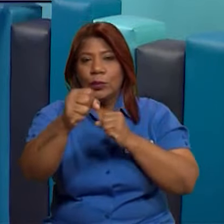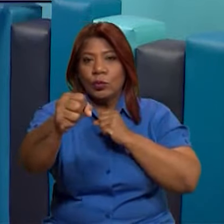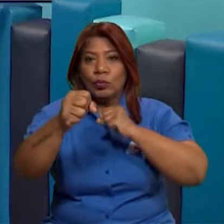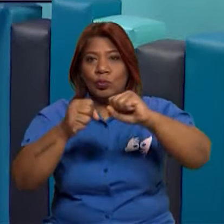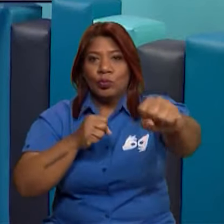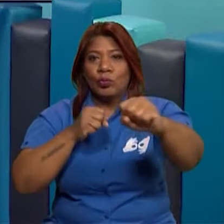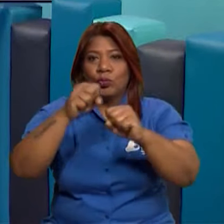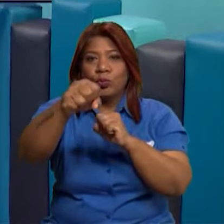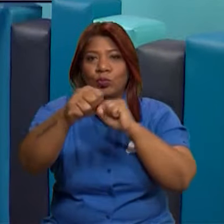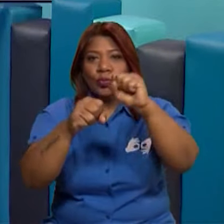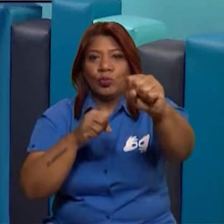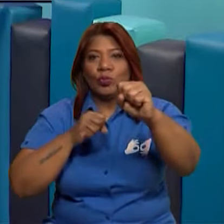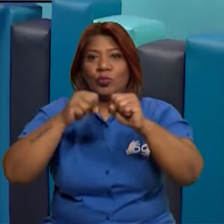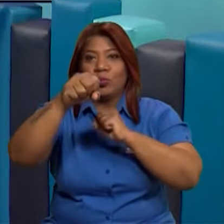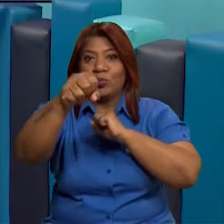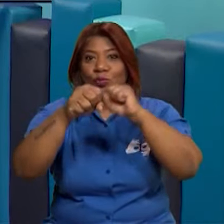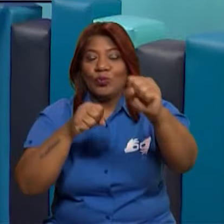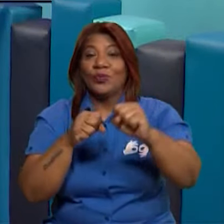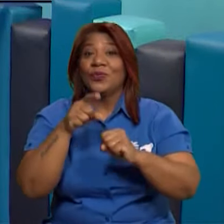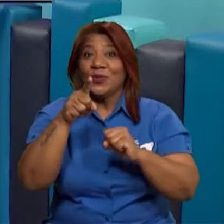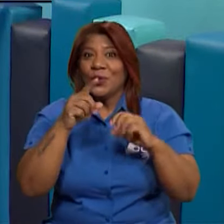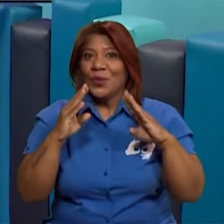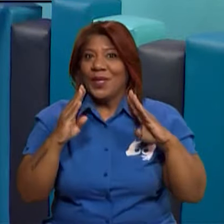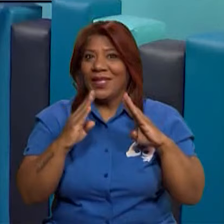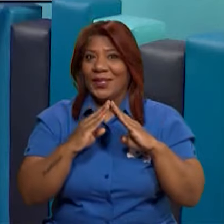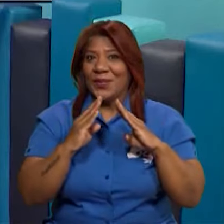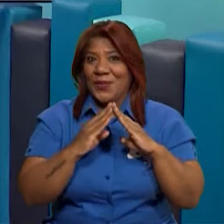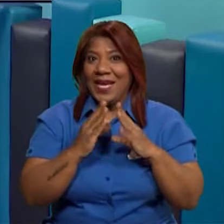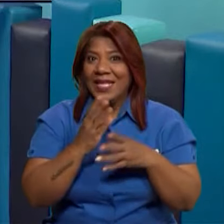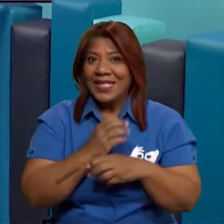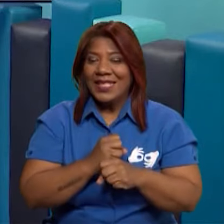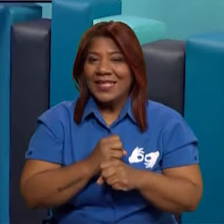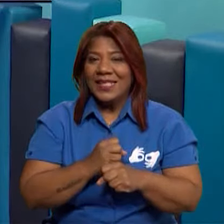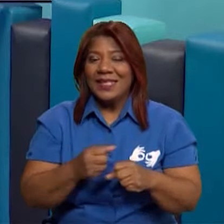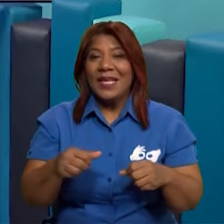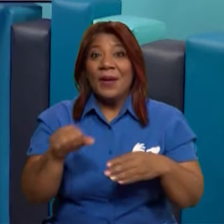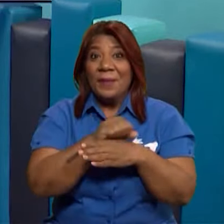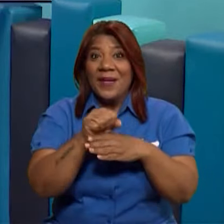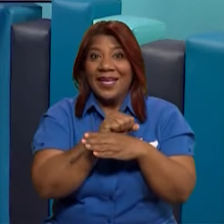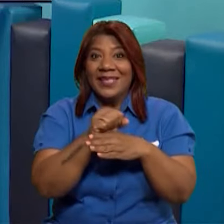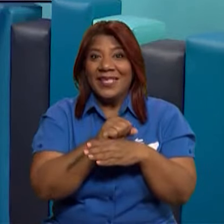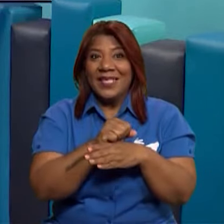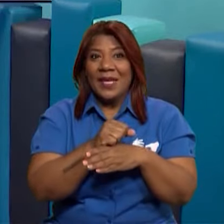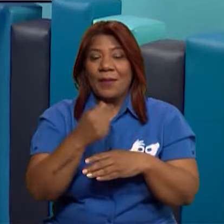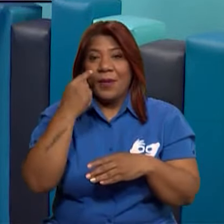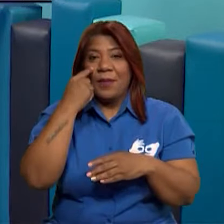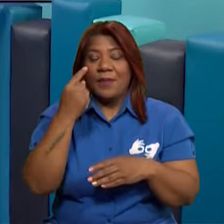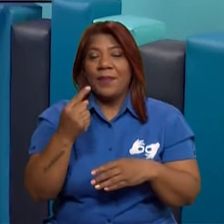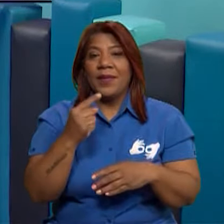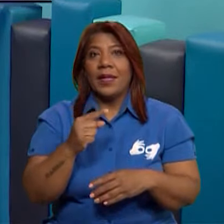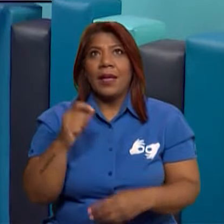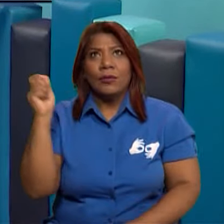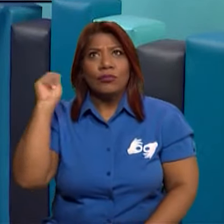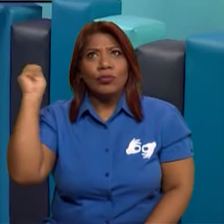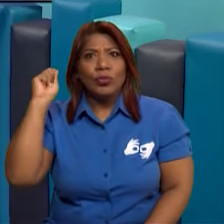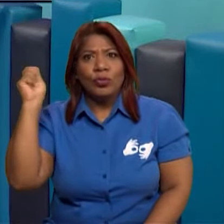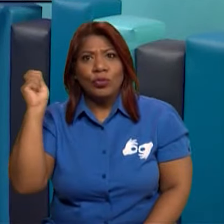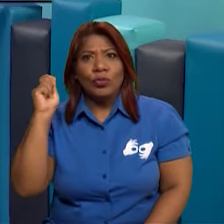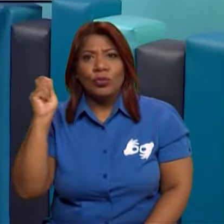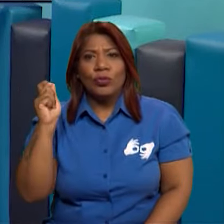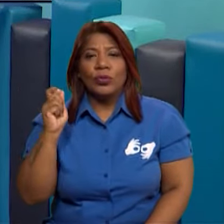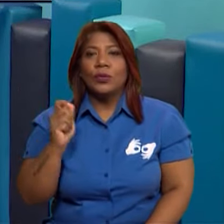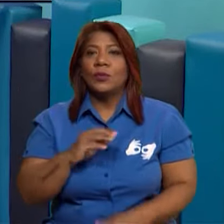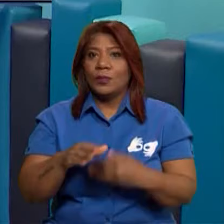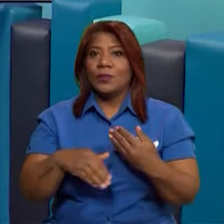Y me encantó eso porque ustedes allá también lo quisieron hacer. ¿Quieren practicarlo otra vez, los ejercicios? Bien, sonamos la campana. No ponernos en